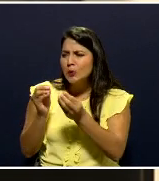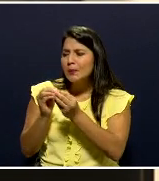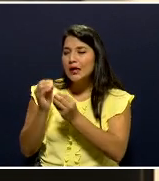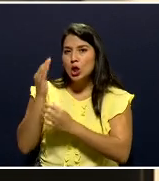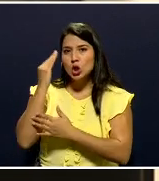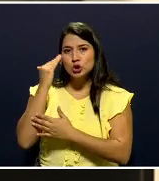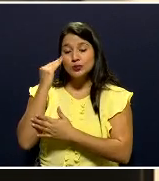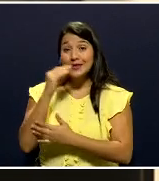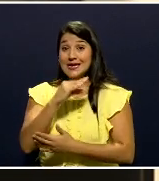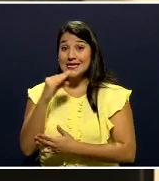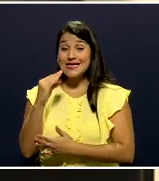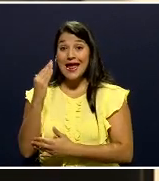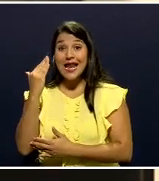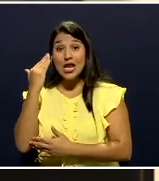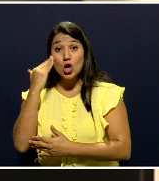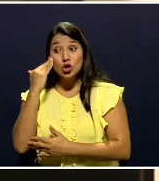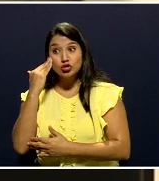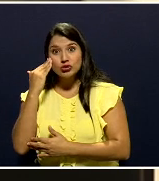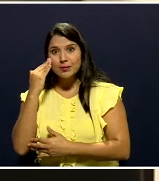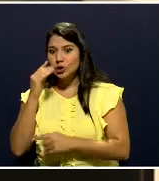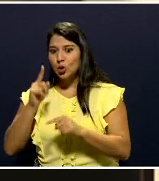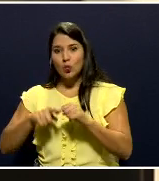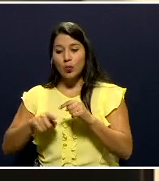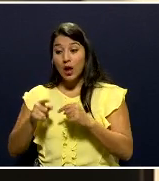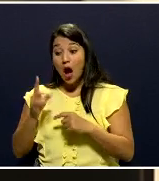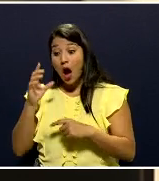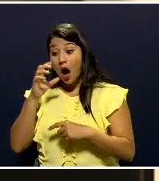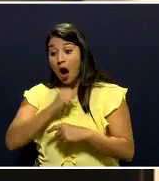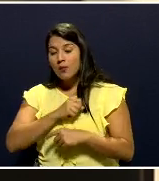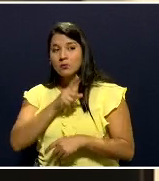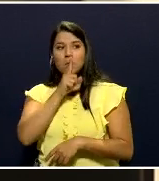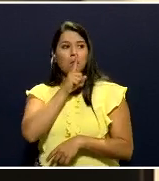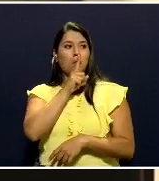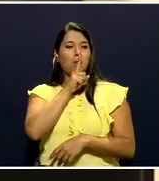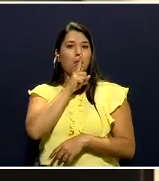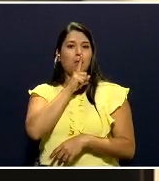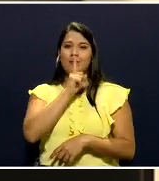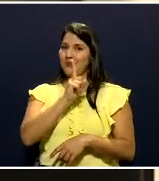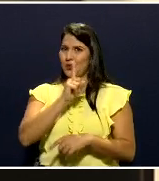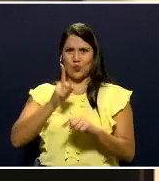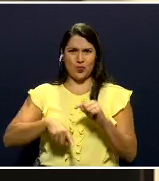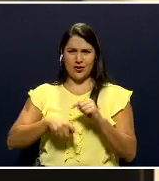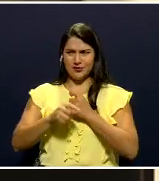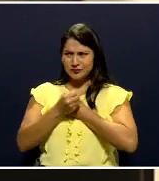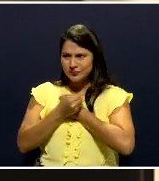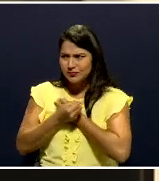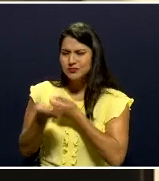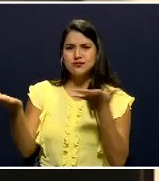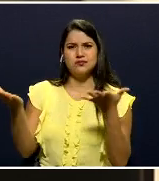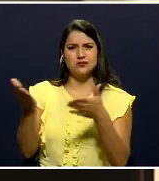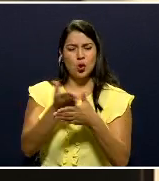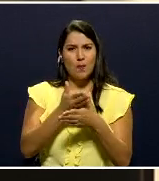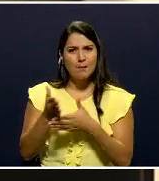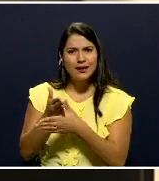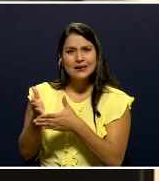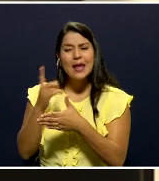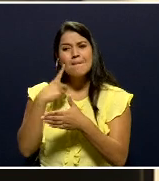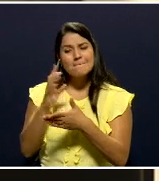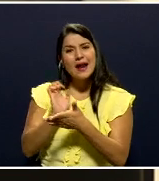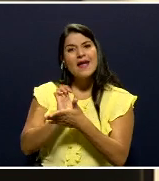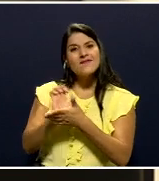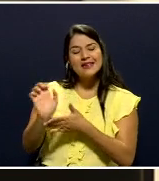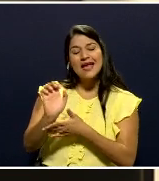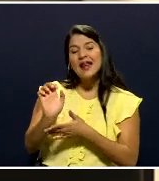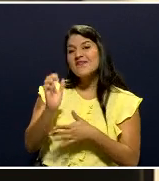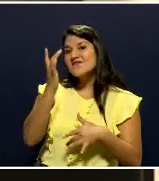Y el conocimiento debe ser compartido, justamente para enfrentar esas situaciones tan graves. Afortunadamente,